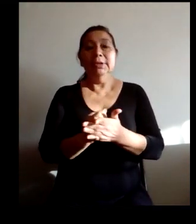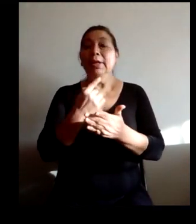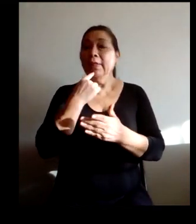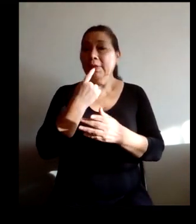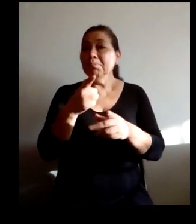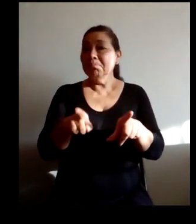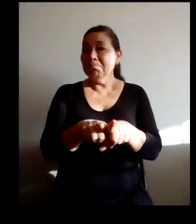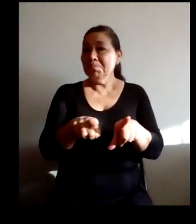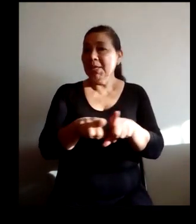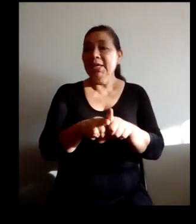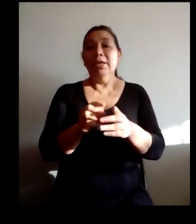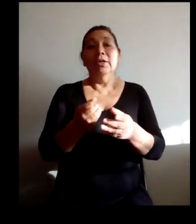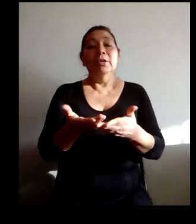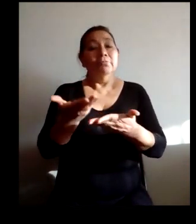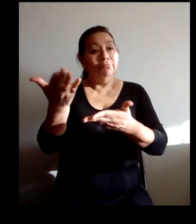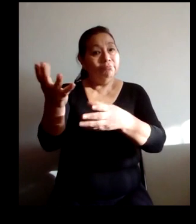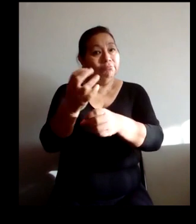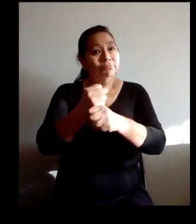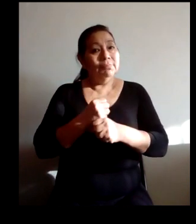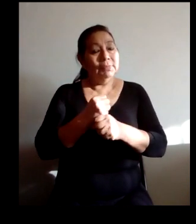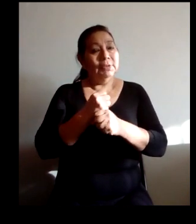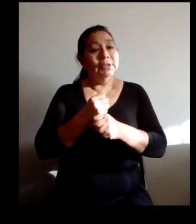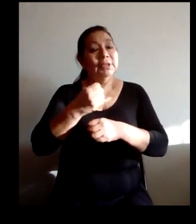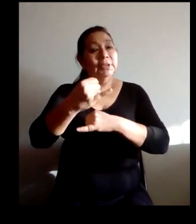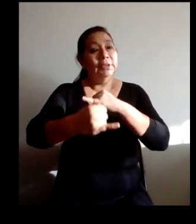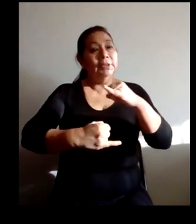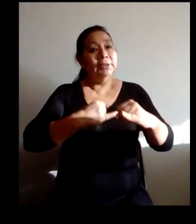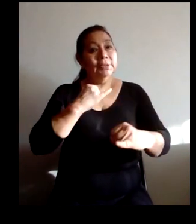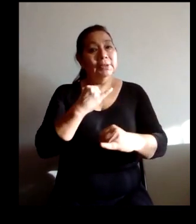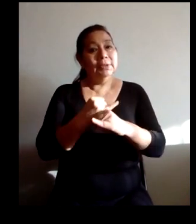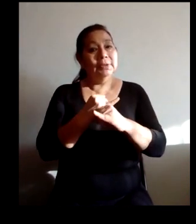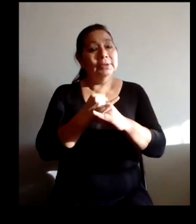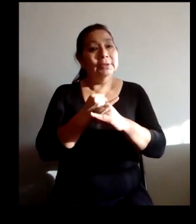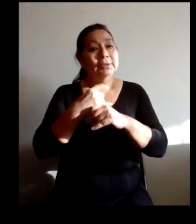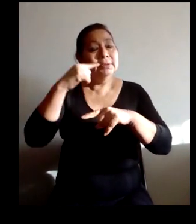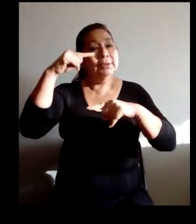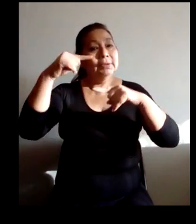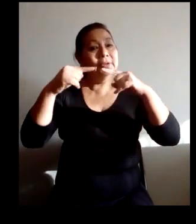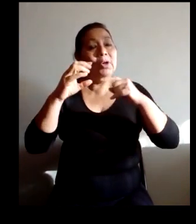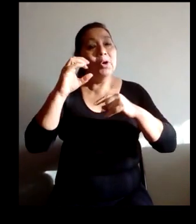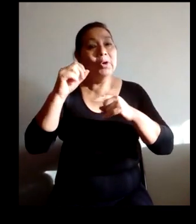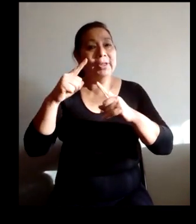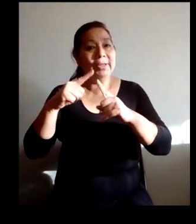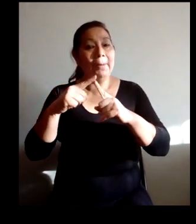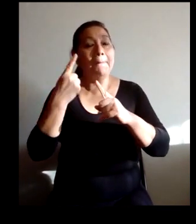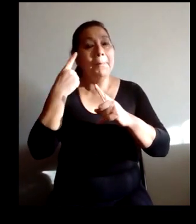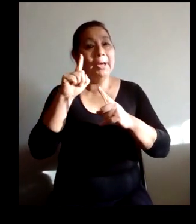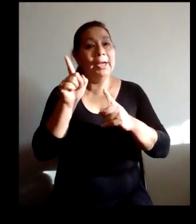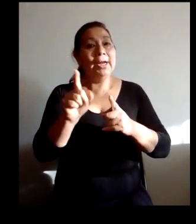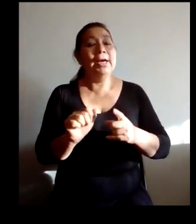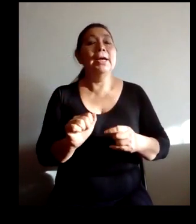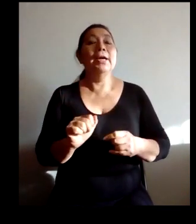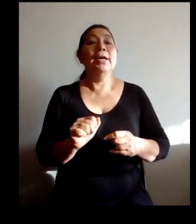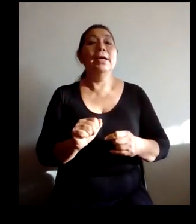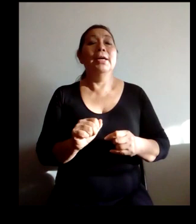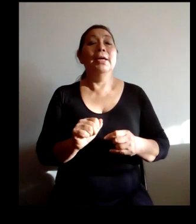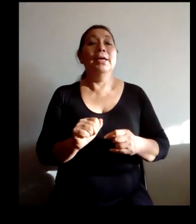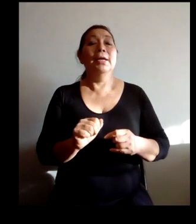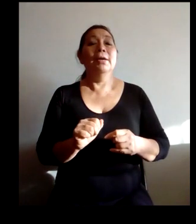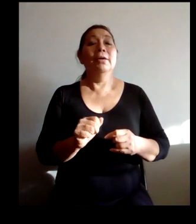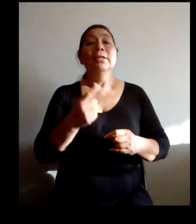cual también se reconoce la adopción de la clasificación internacional de imágenes radiográficas de neumoconiosis OIT para el diagnóstico